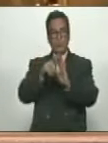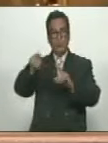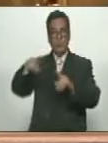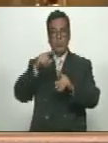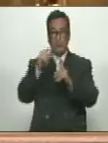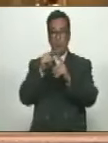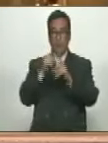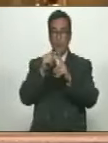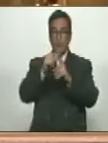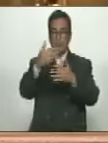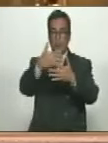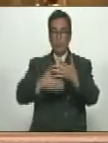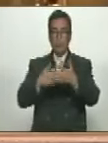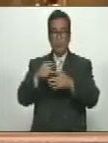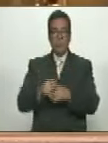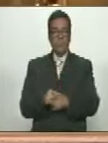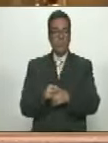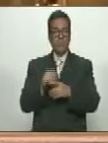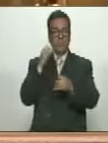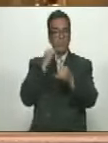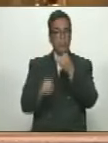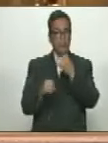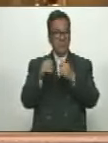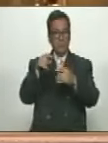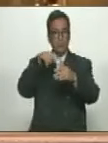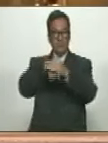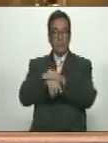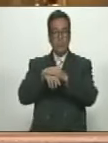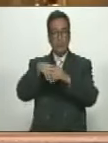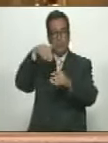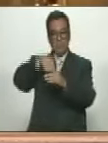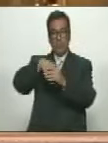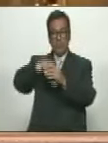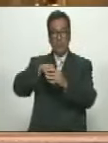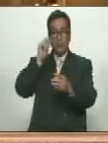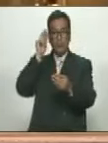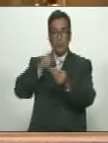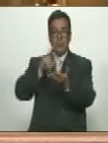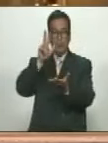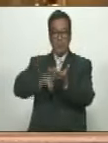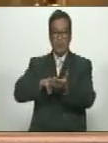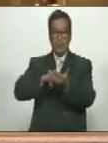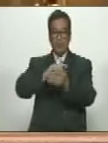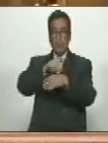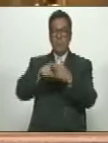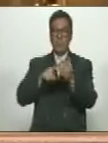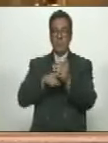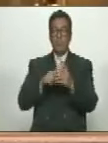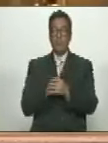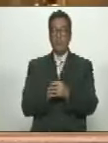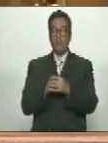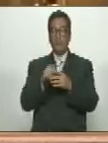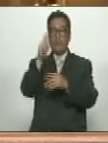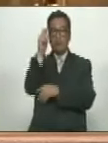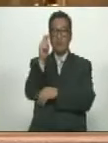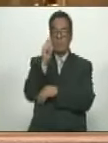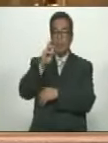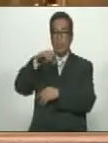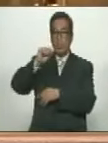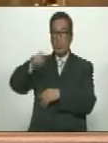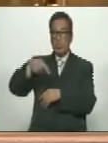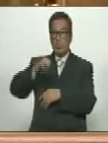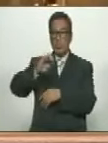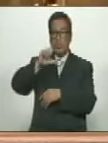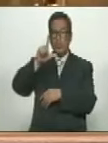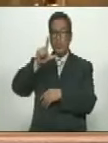palabra a los diputados indicados en lista anexa. Finalizadas las intervenciones y sometido a votación, resultó aprobado por mayoría calificada. El diputado Ángel